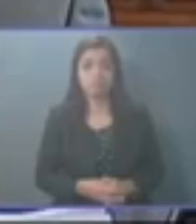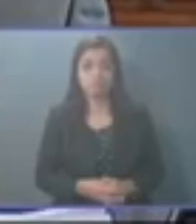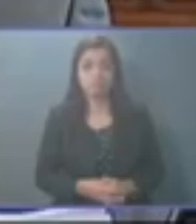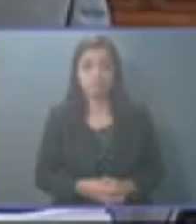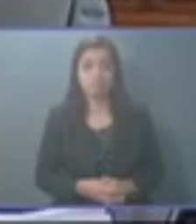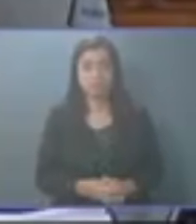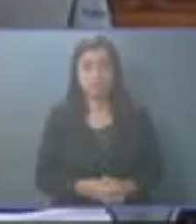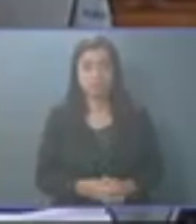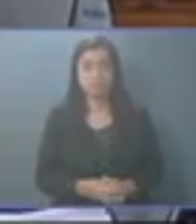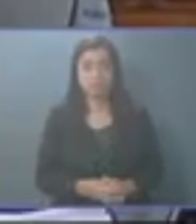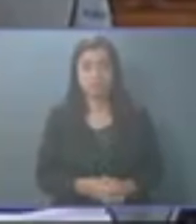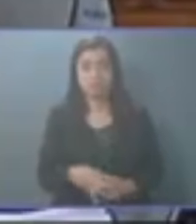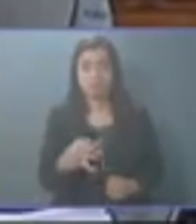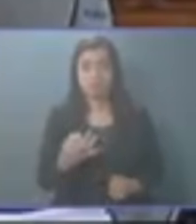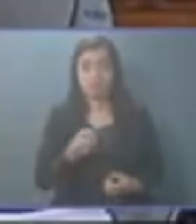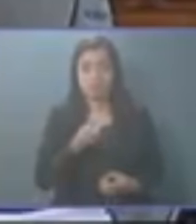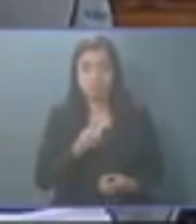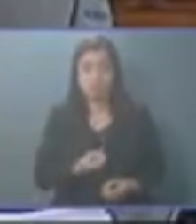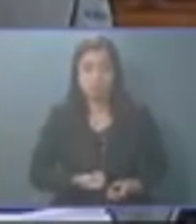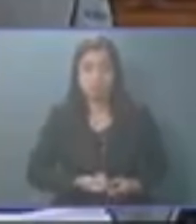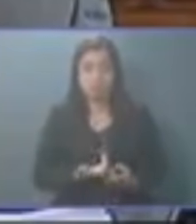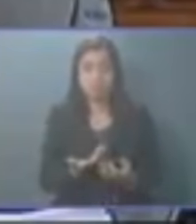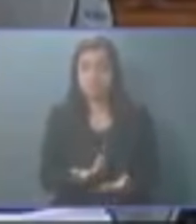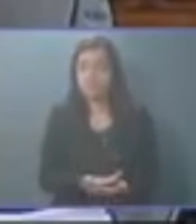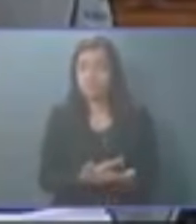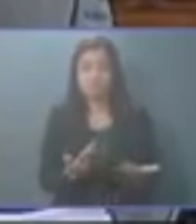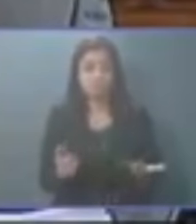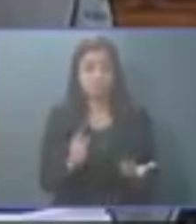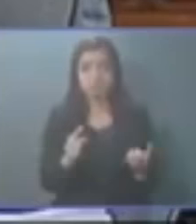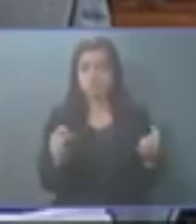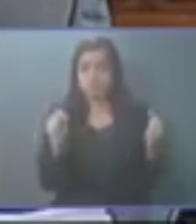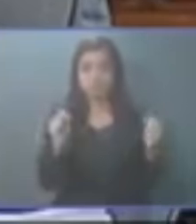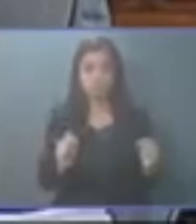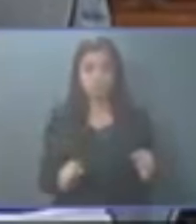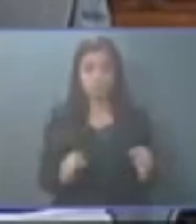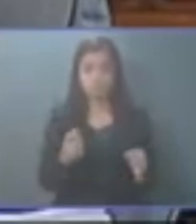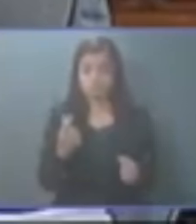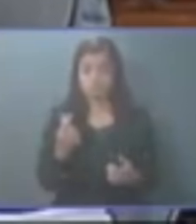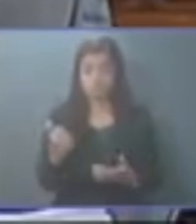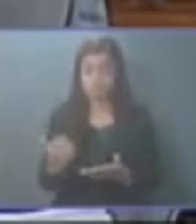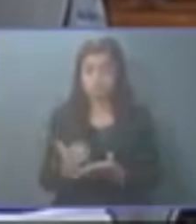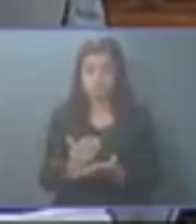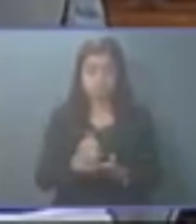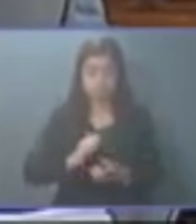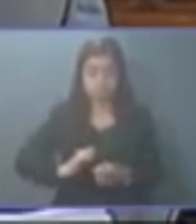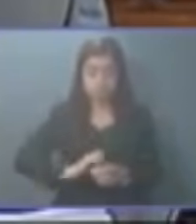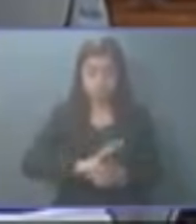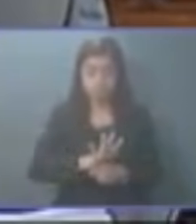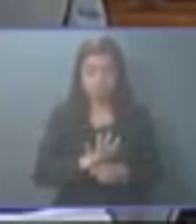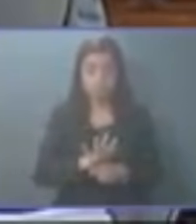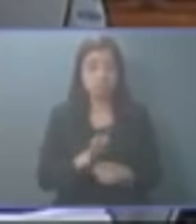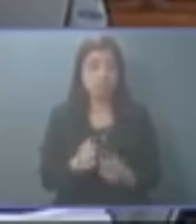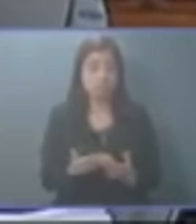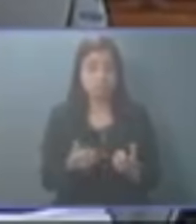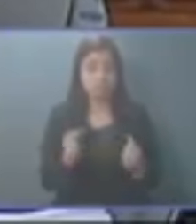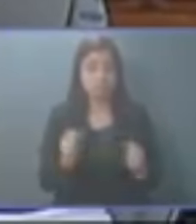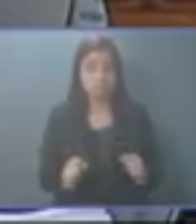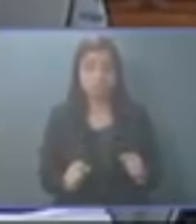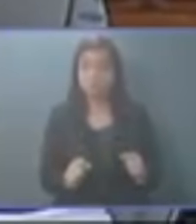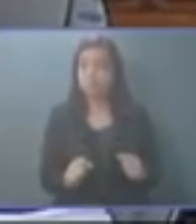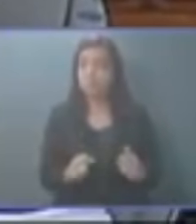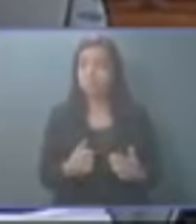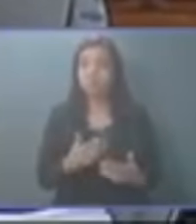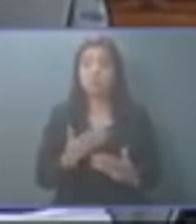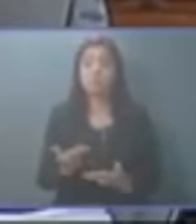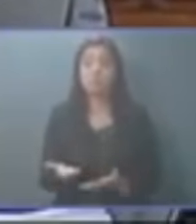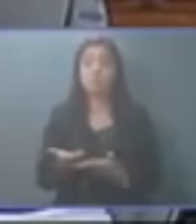verdad. Debo señalar que tampoco es posible que con el dinero del COVID se esté haciendo